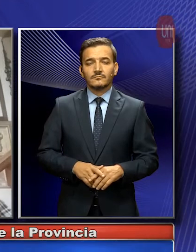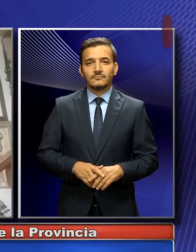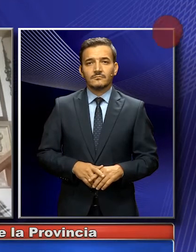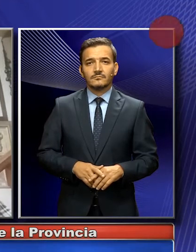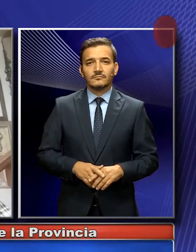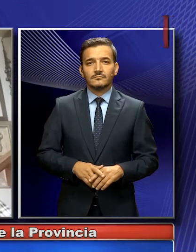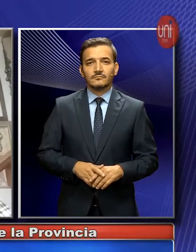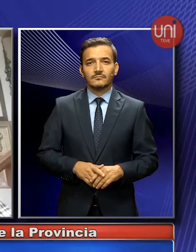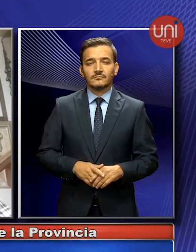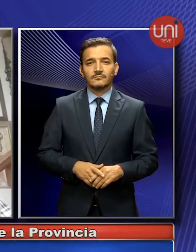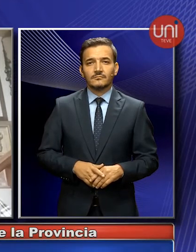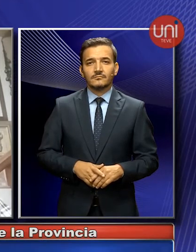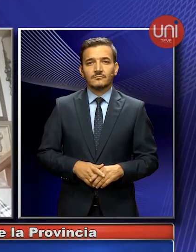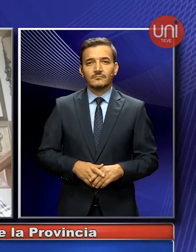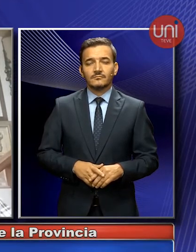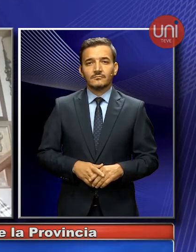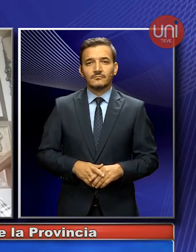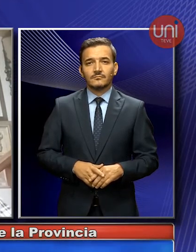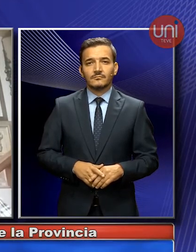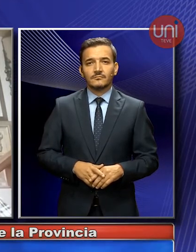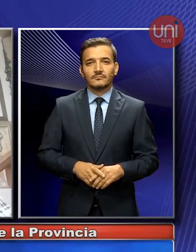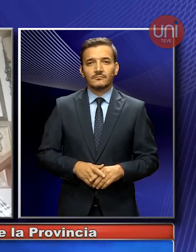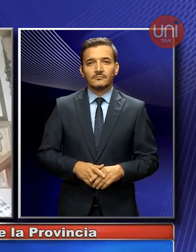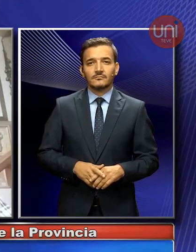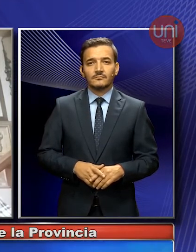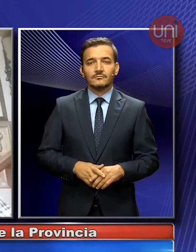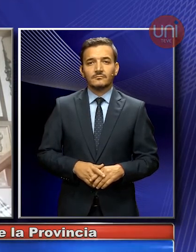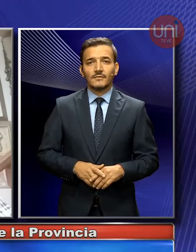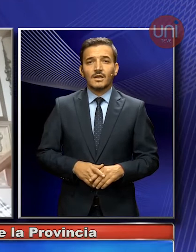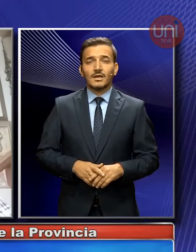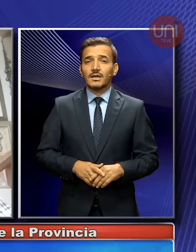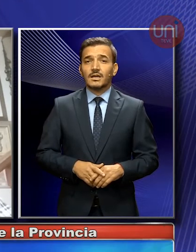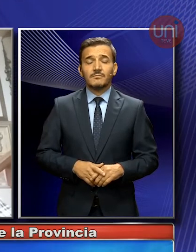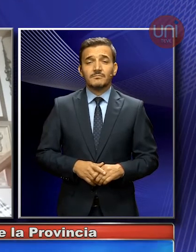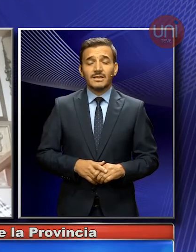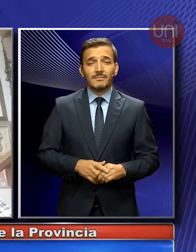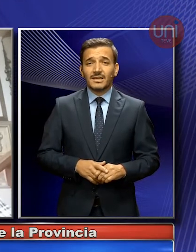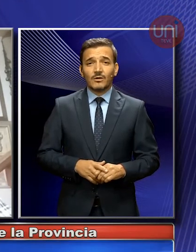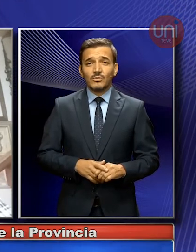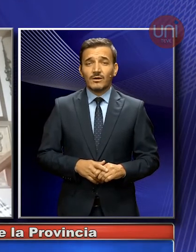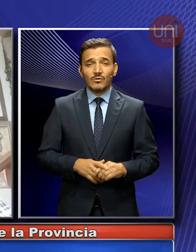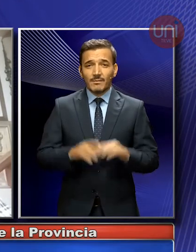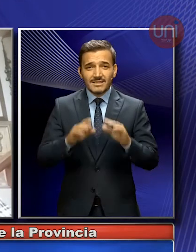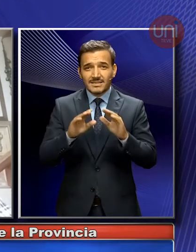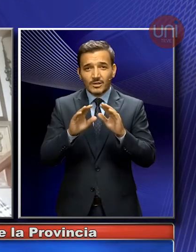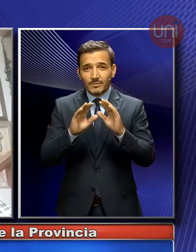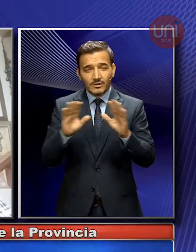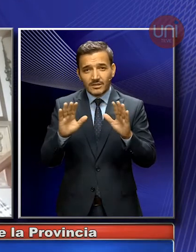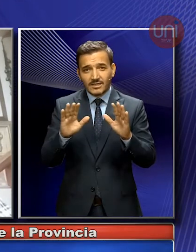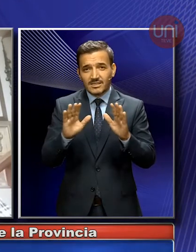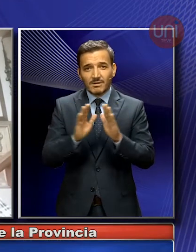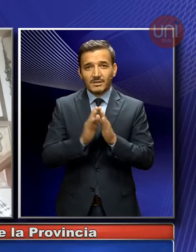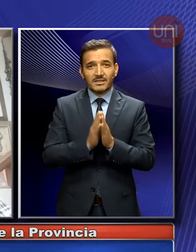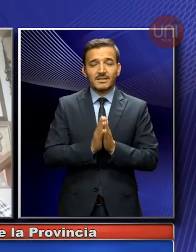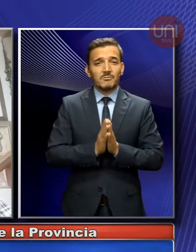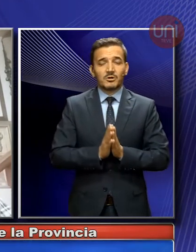ministerios que están respondiendo para esa tranquilidad. Delia, me queda una más y se lo pido